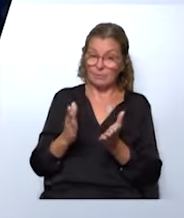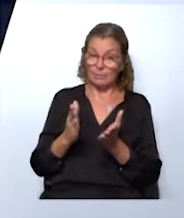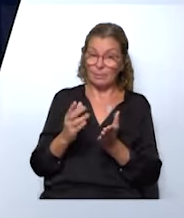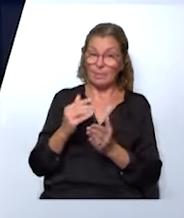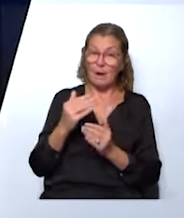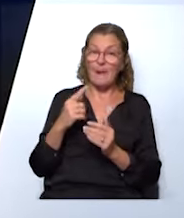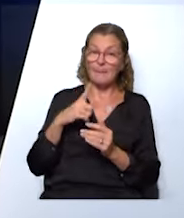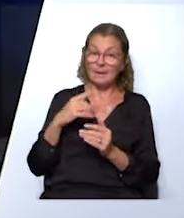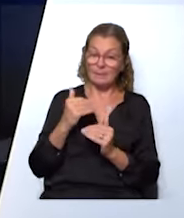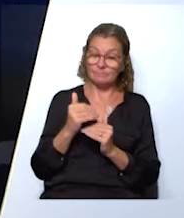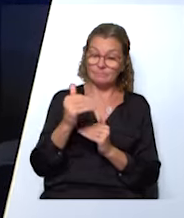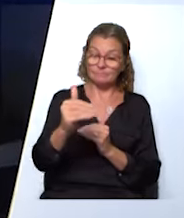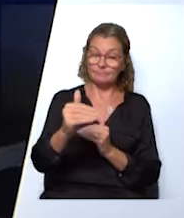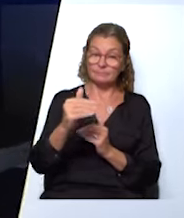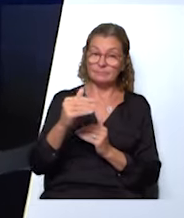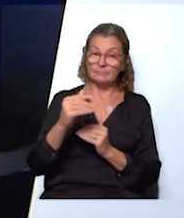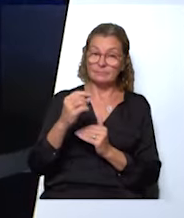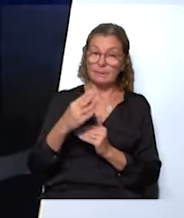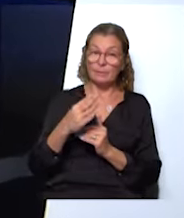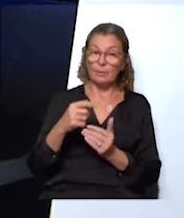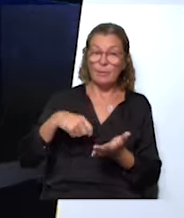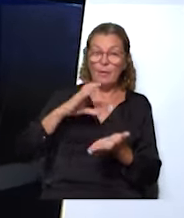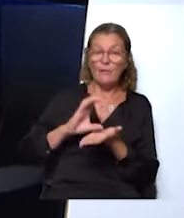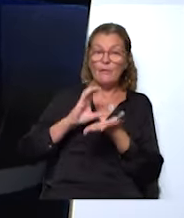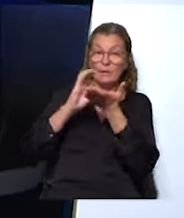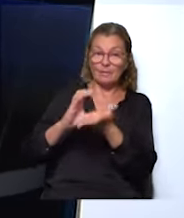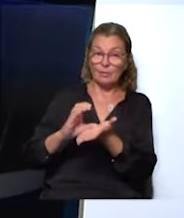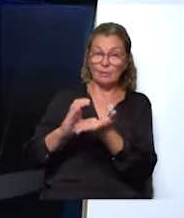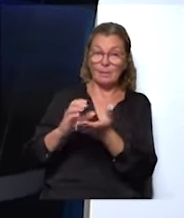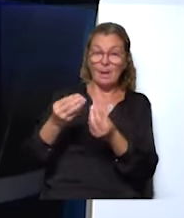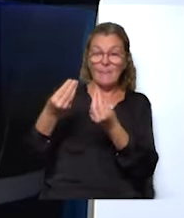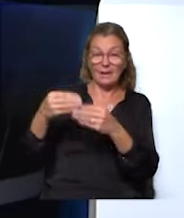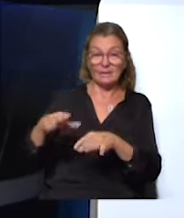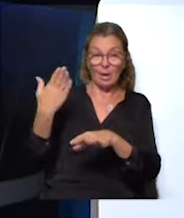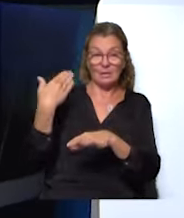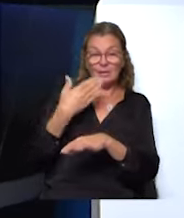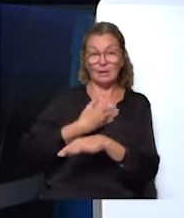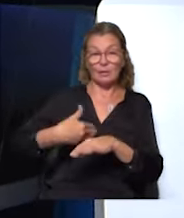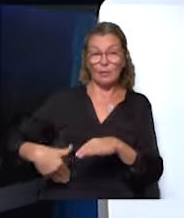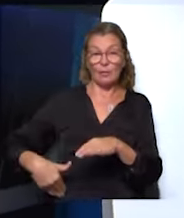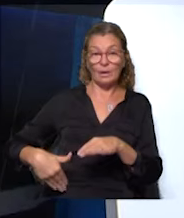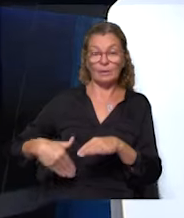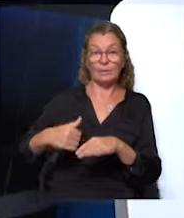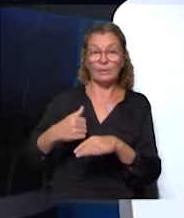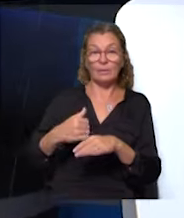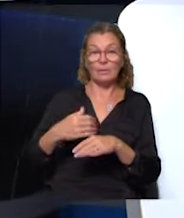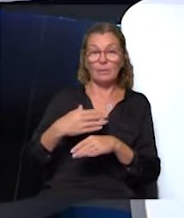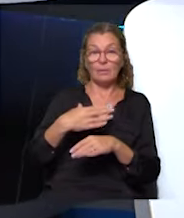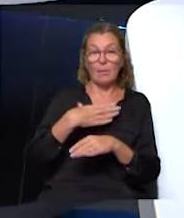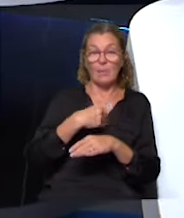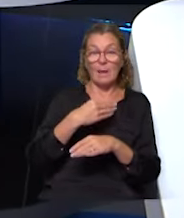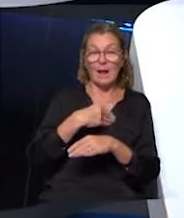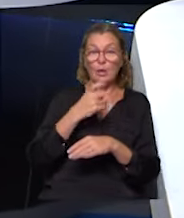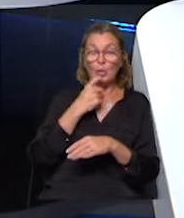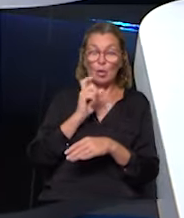largo plazo que bueno el grado de inversión se había perdido en el gobierno blanqu y Colorado